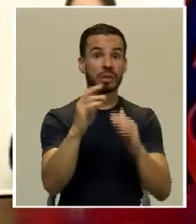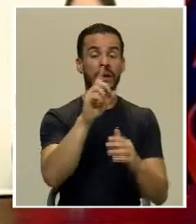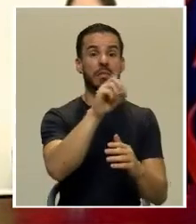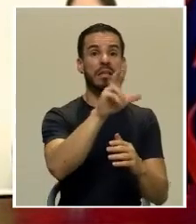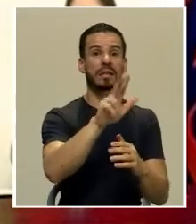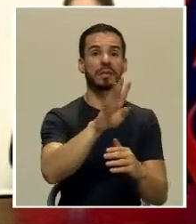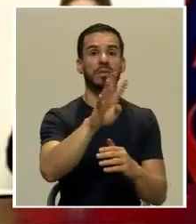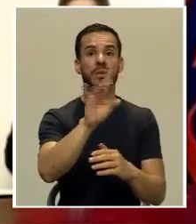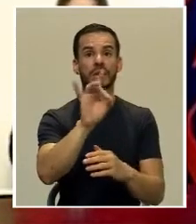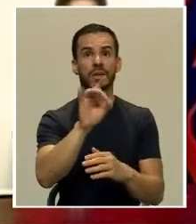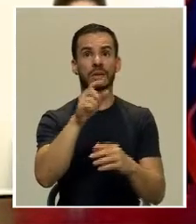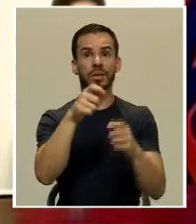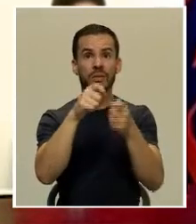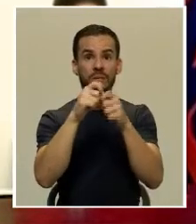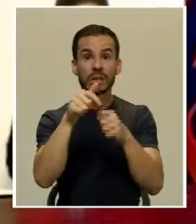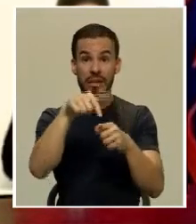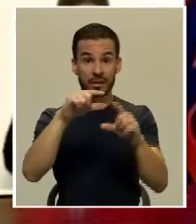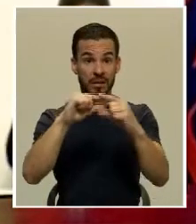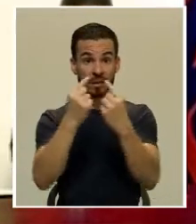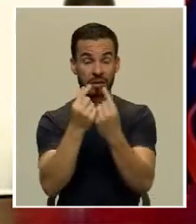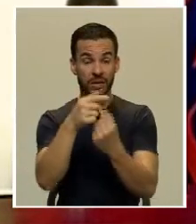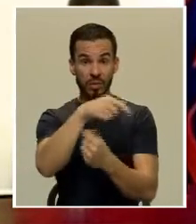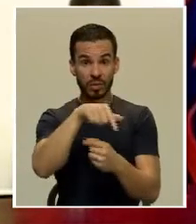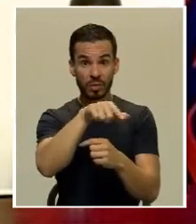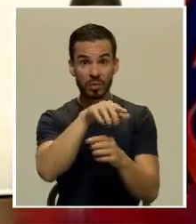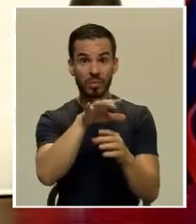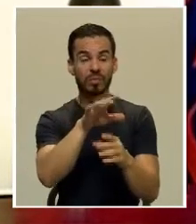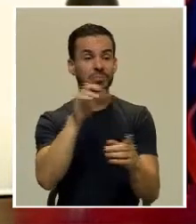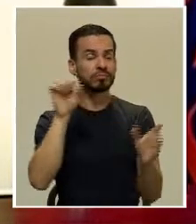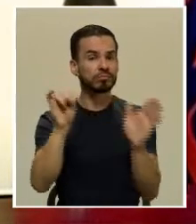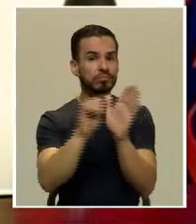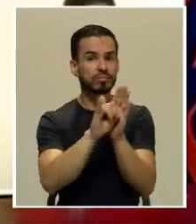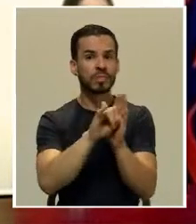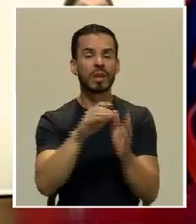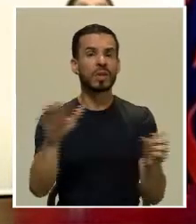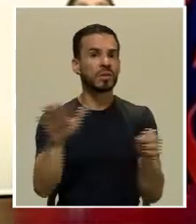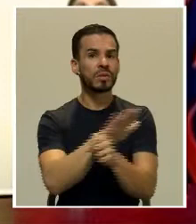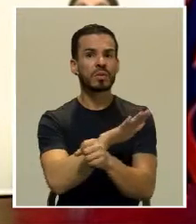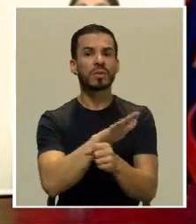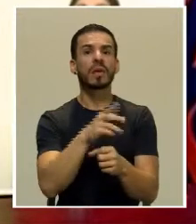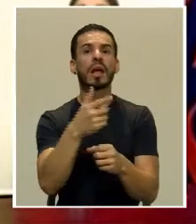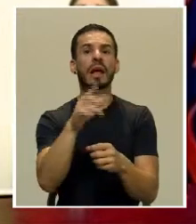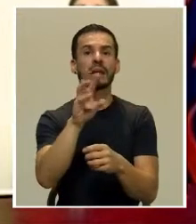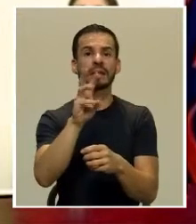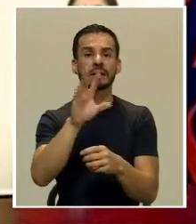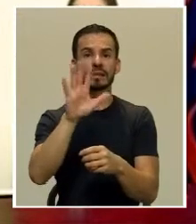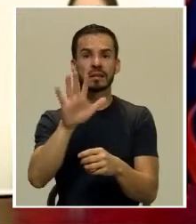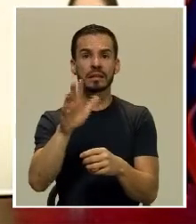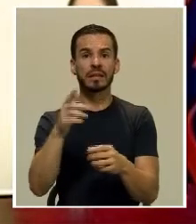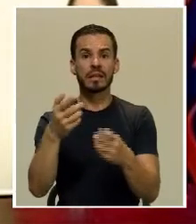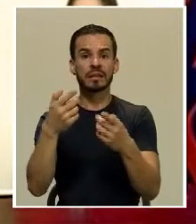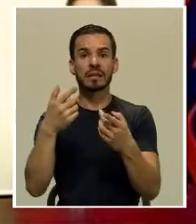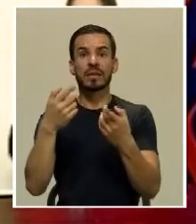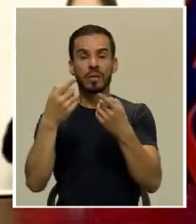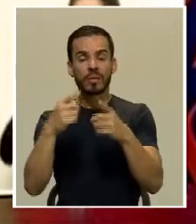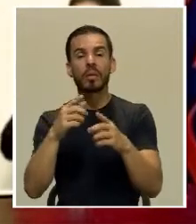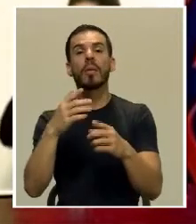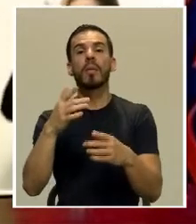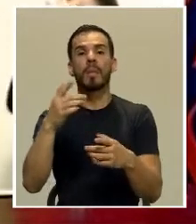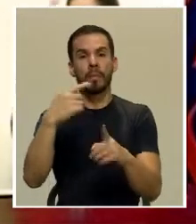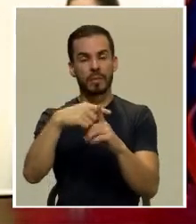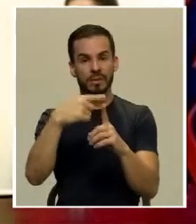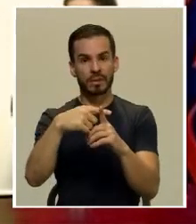1.348 muestras. De este grupo de muestras tomadas identificamos un total de 65 casos